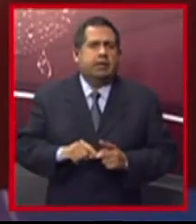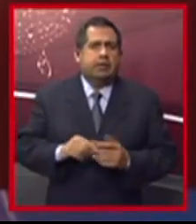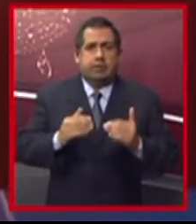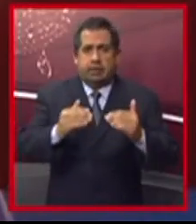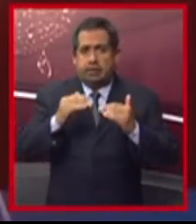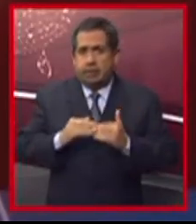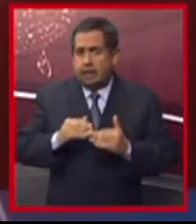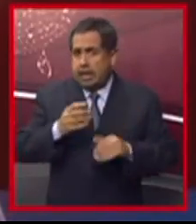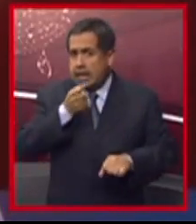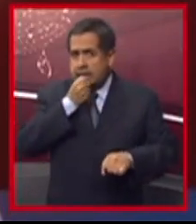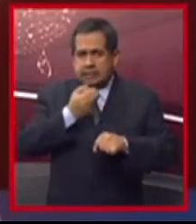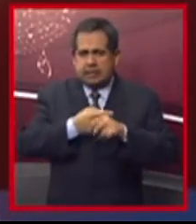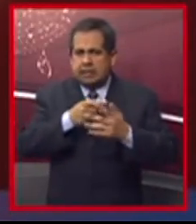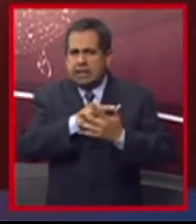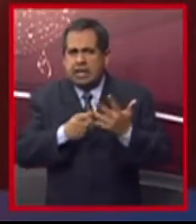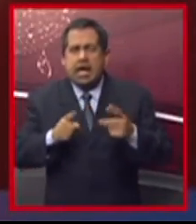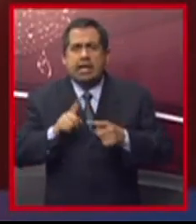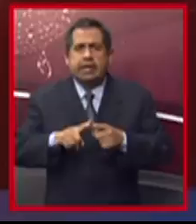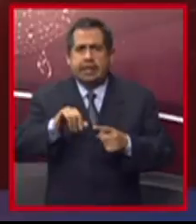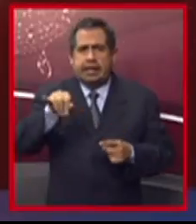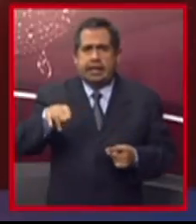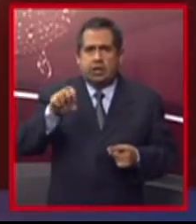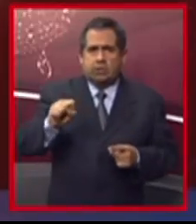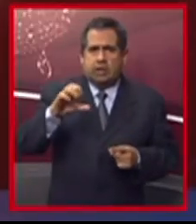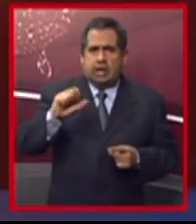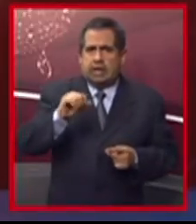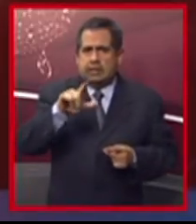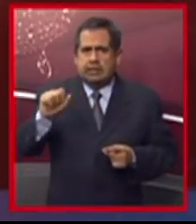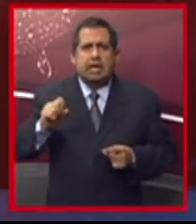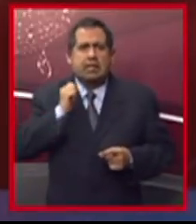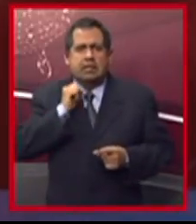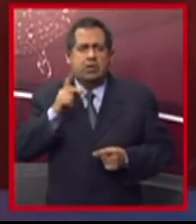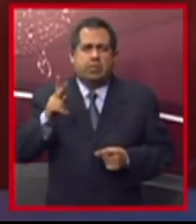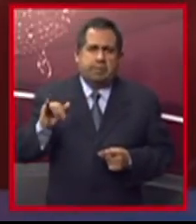mientras que en la secretaría estarán Jesús Casillas Romero, senador del PRI,